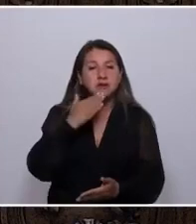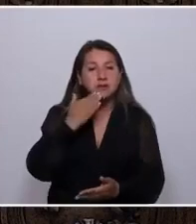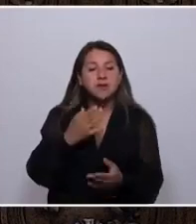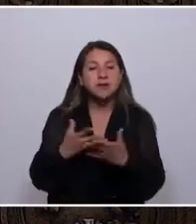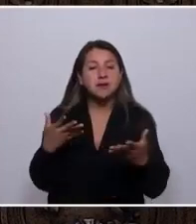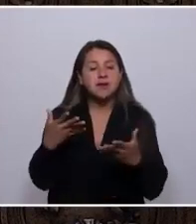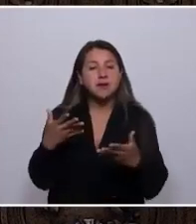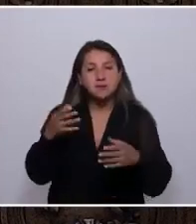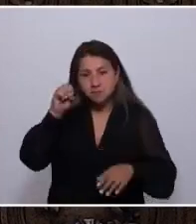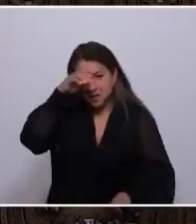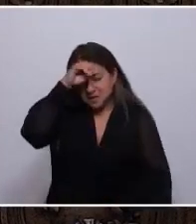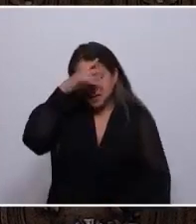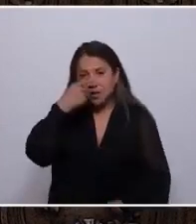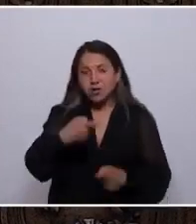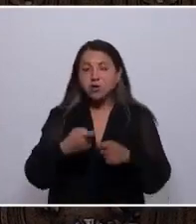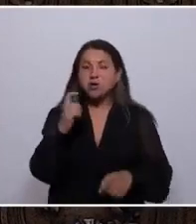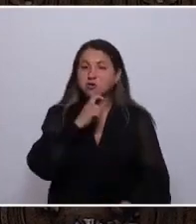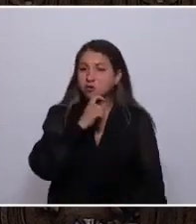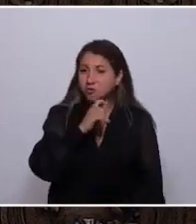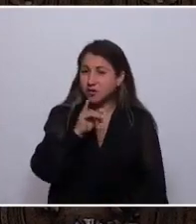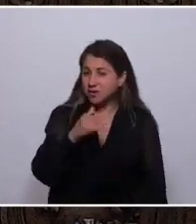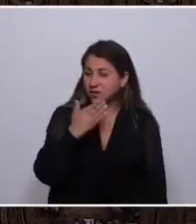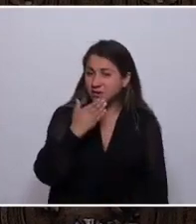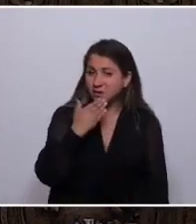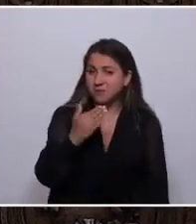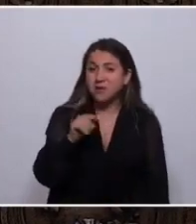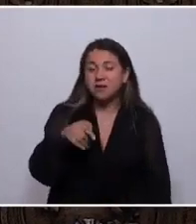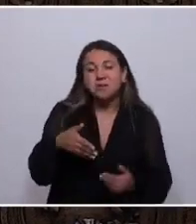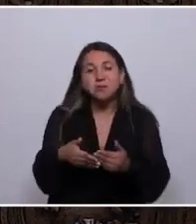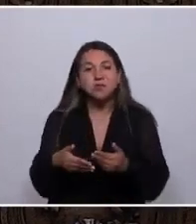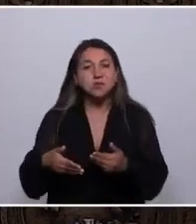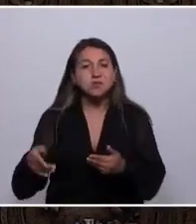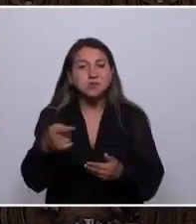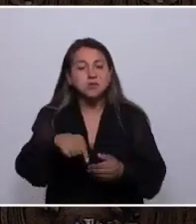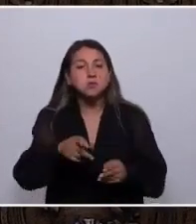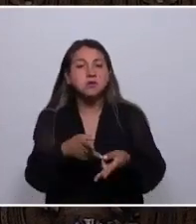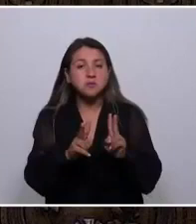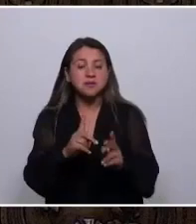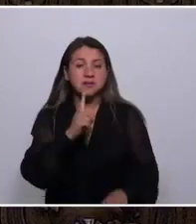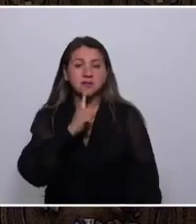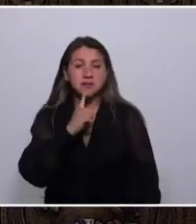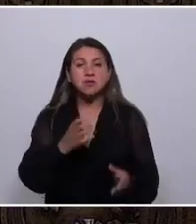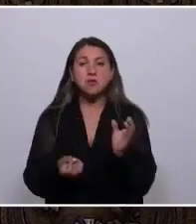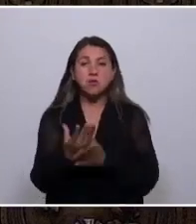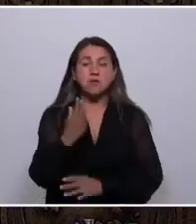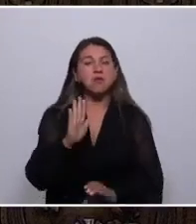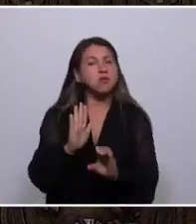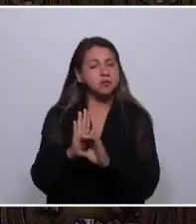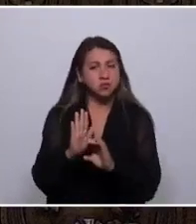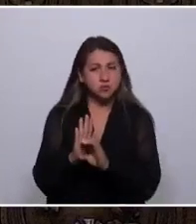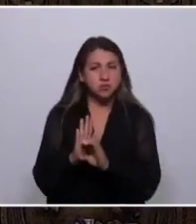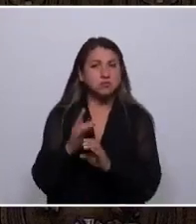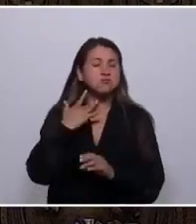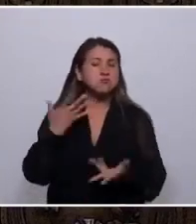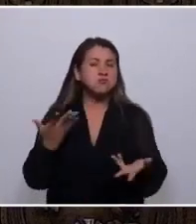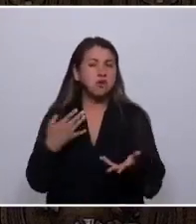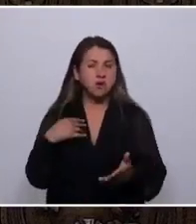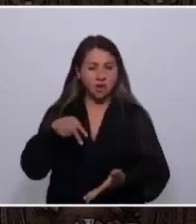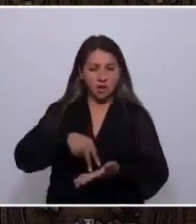cobre. Mucho menos ser partícipe directo del proceso que nos permitirá contar con una nueva Constitución. ¿Por qué estoy